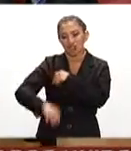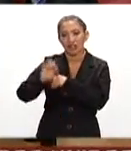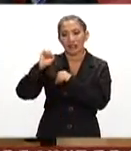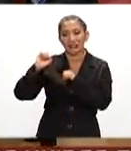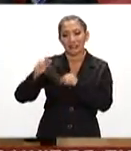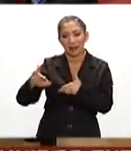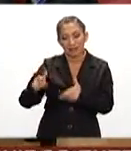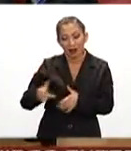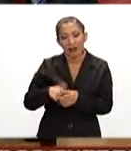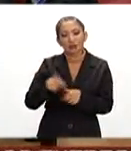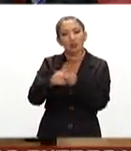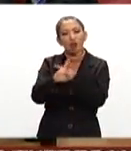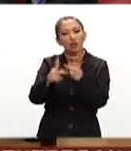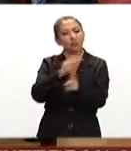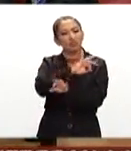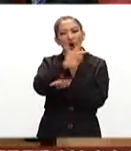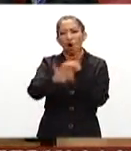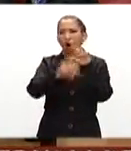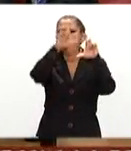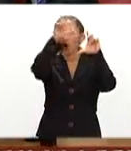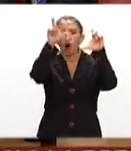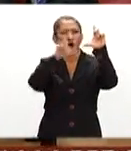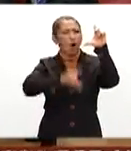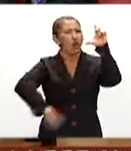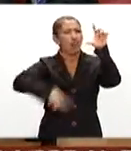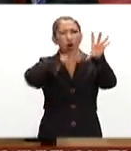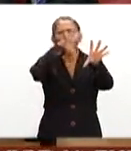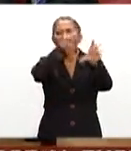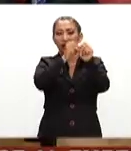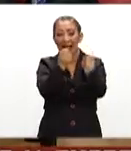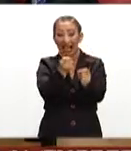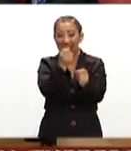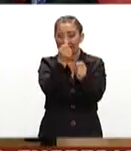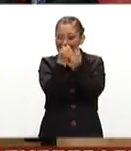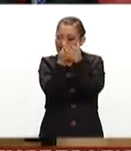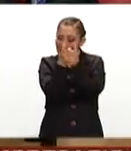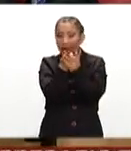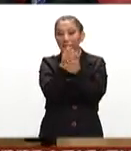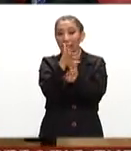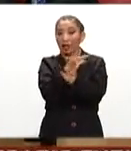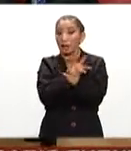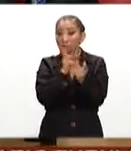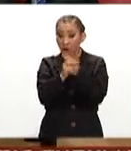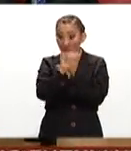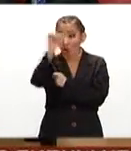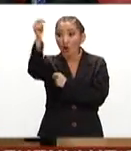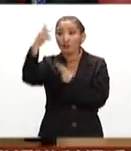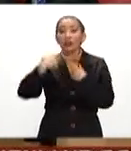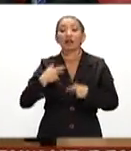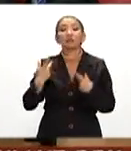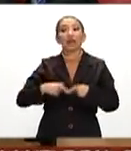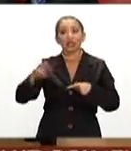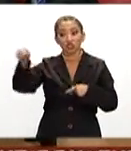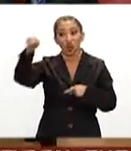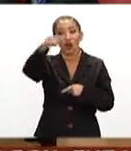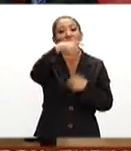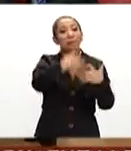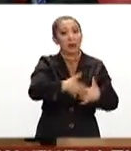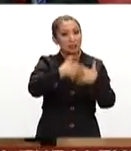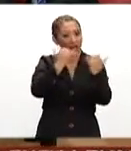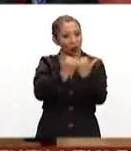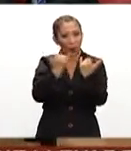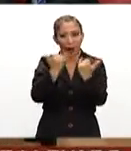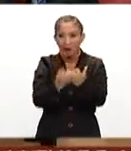chapanecos. Productos de casi toda la República Mexicana. Y lo importante es que tenemos productos de otros emprendedores que están iniciando igual